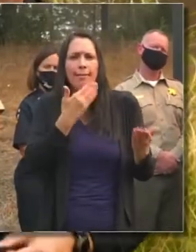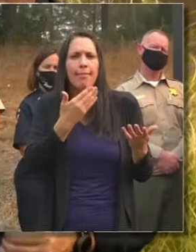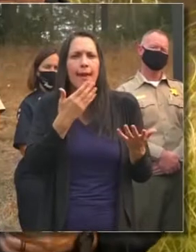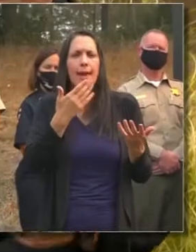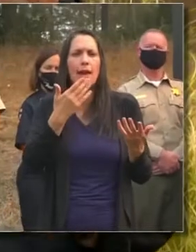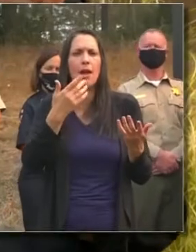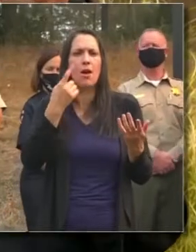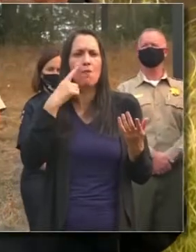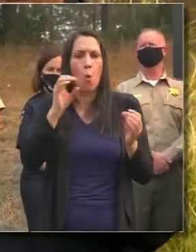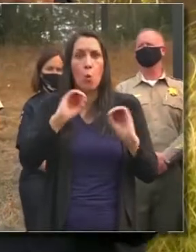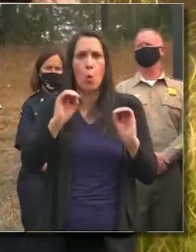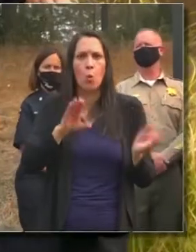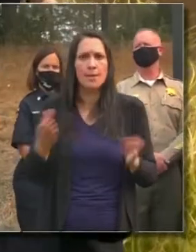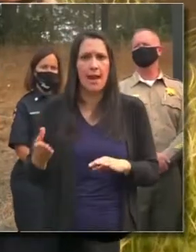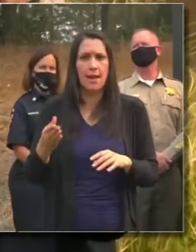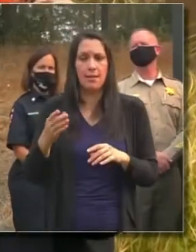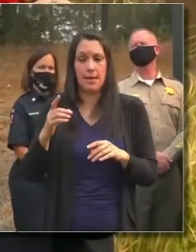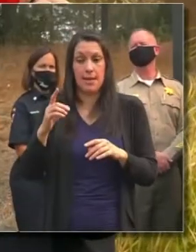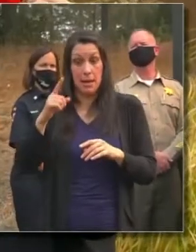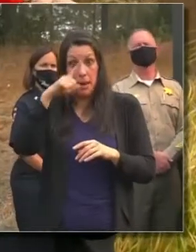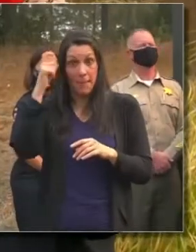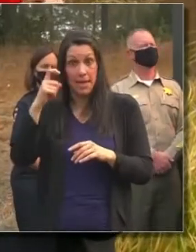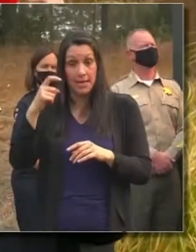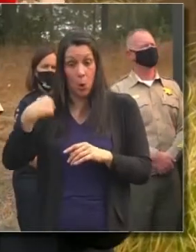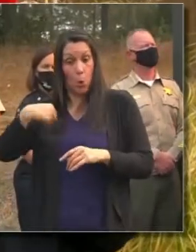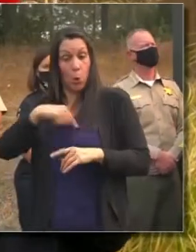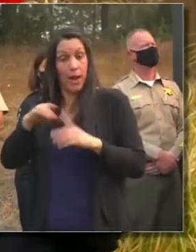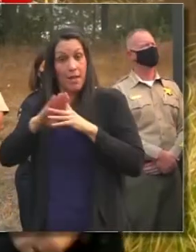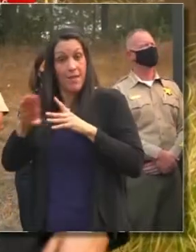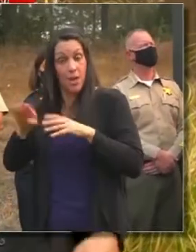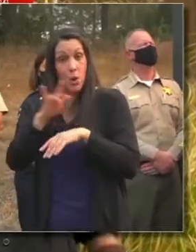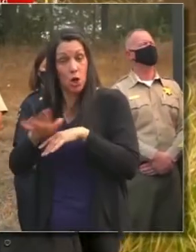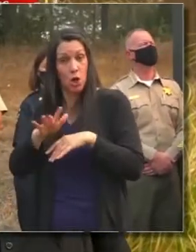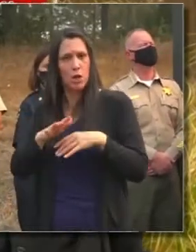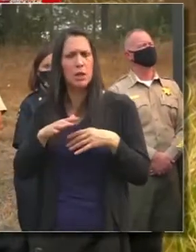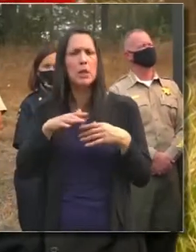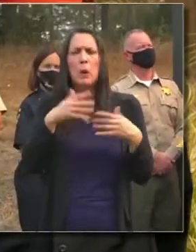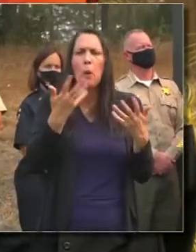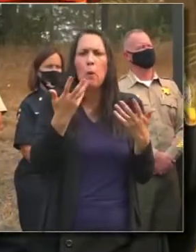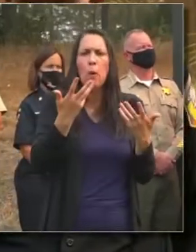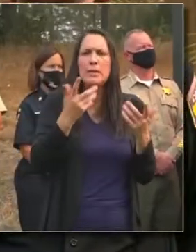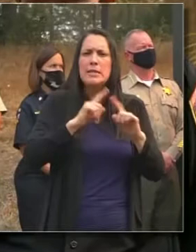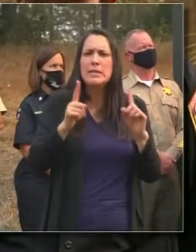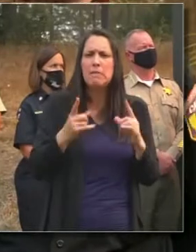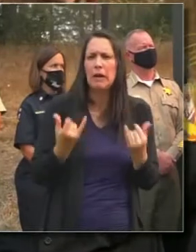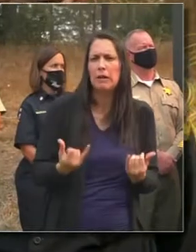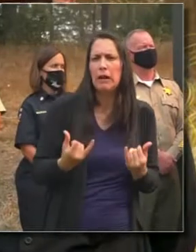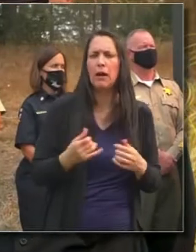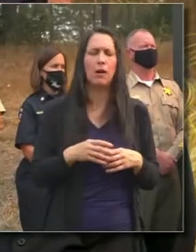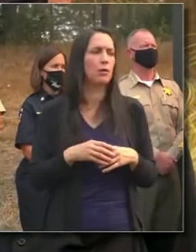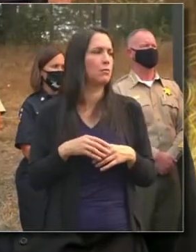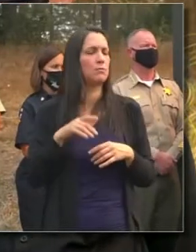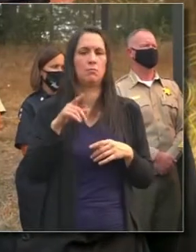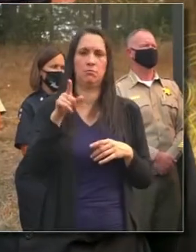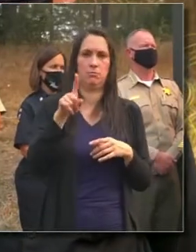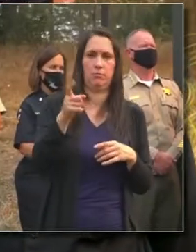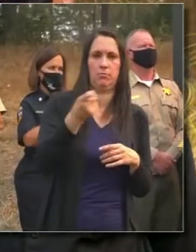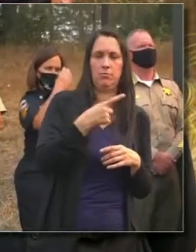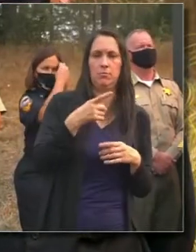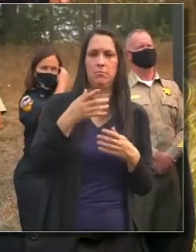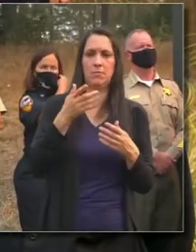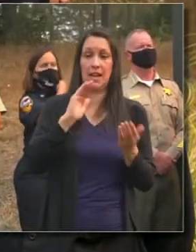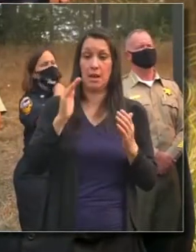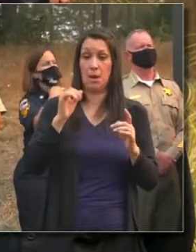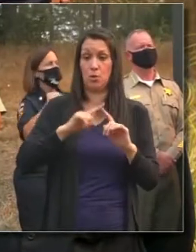que nos puede decir en cuanto a las bajas ha habido muertes qué podemos hacer para evitar eso la pregunta